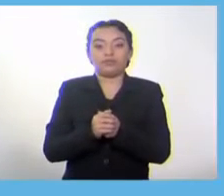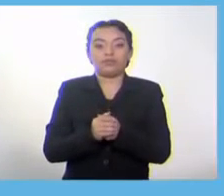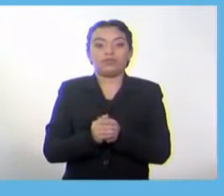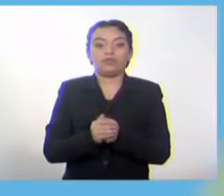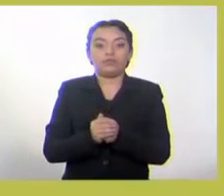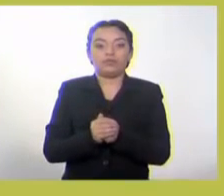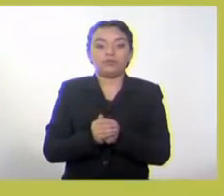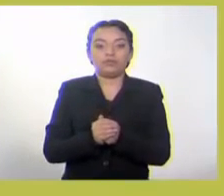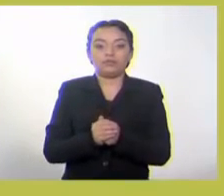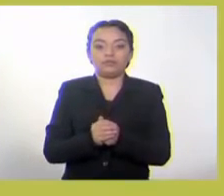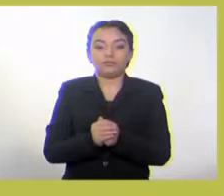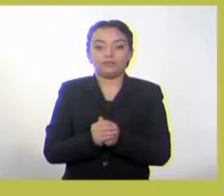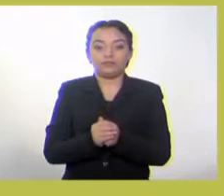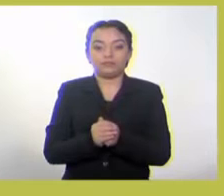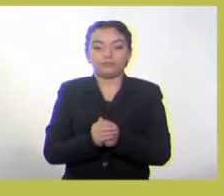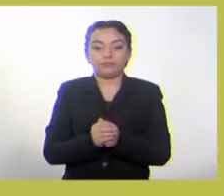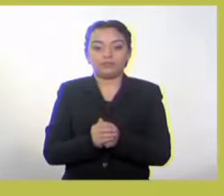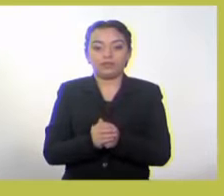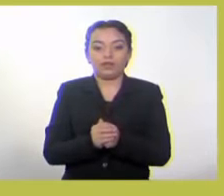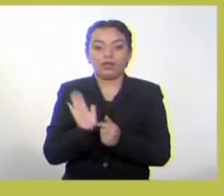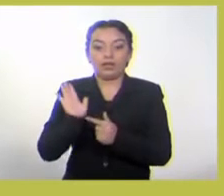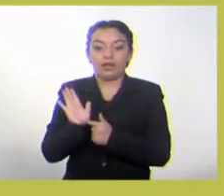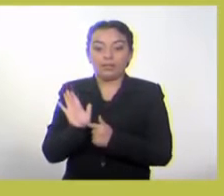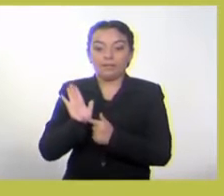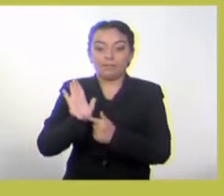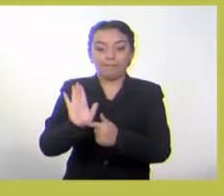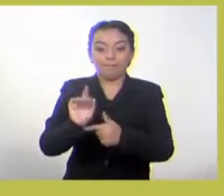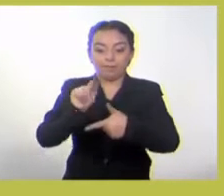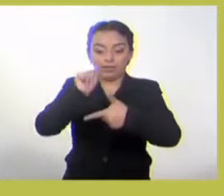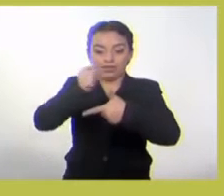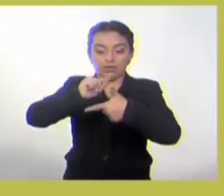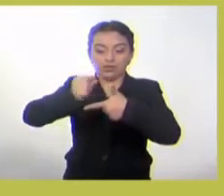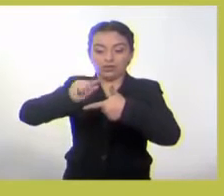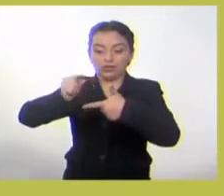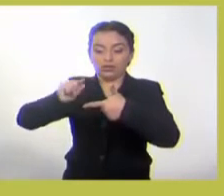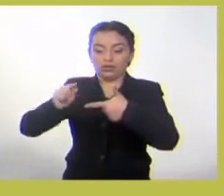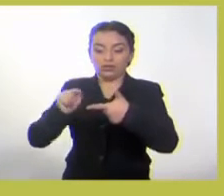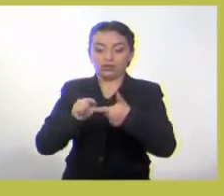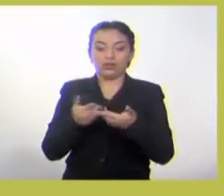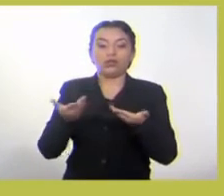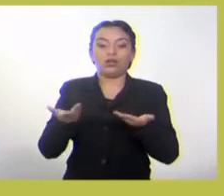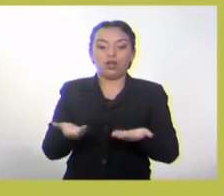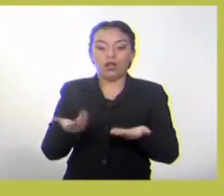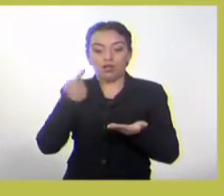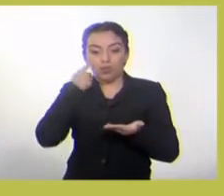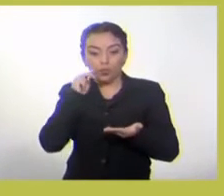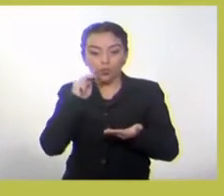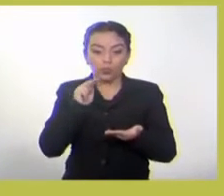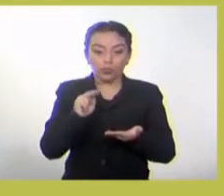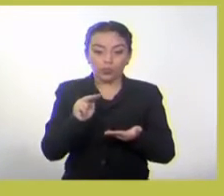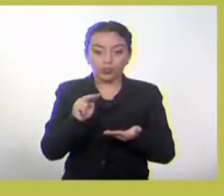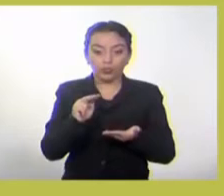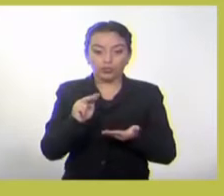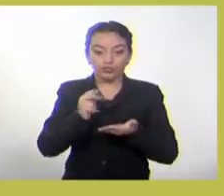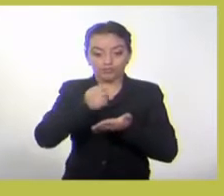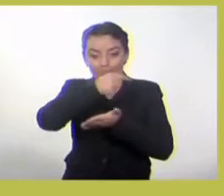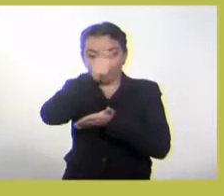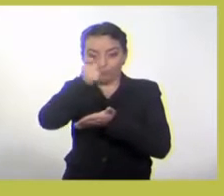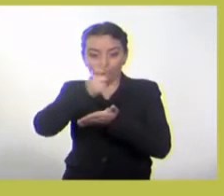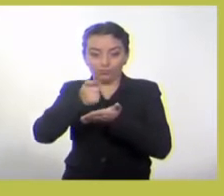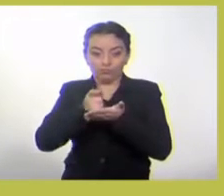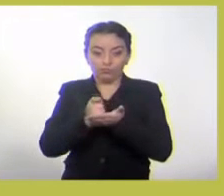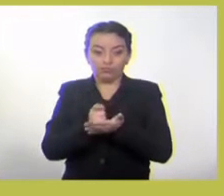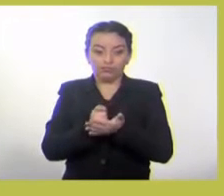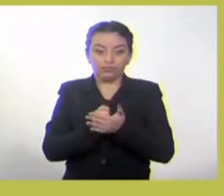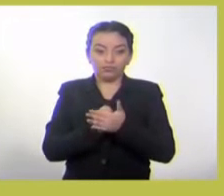La representación gráfica del circuito que acabamos de armar es la siguiente. Partimos desde